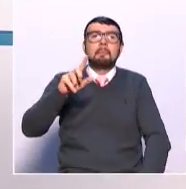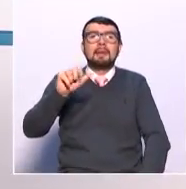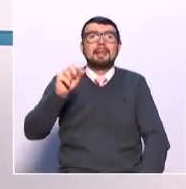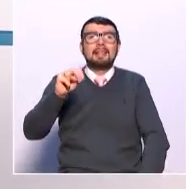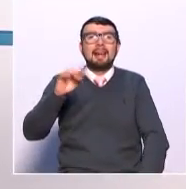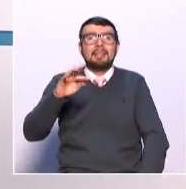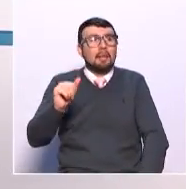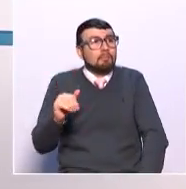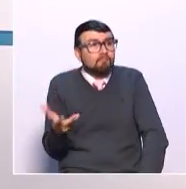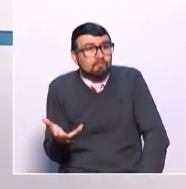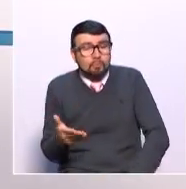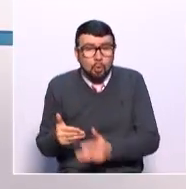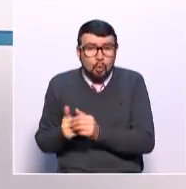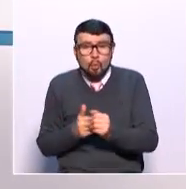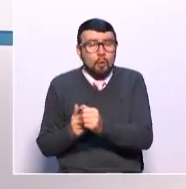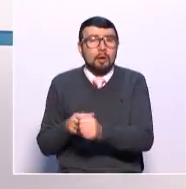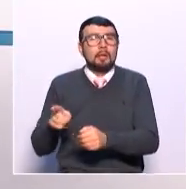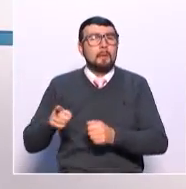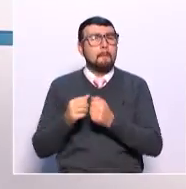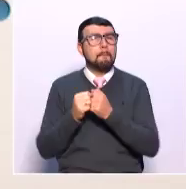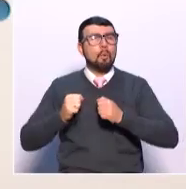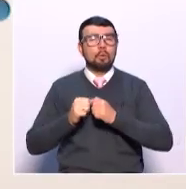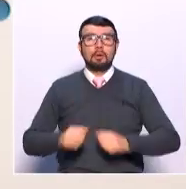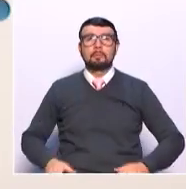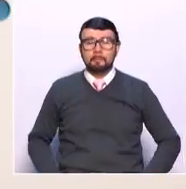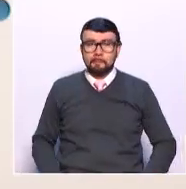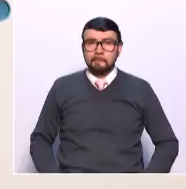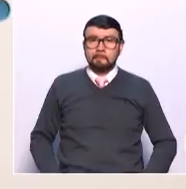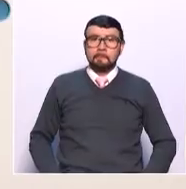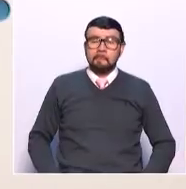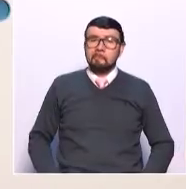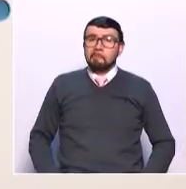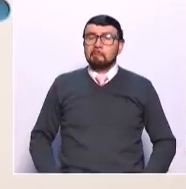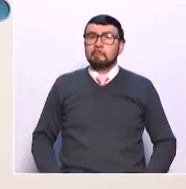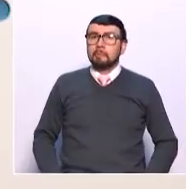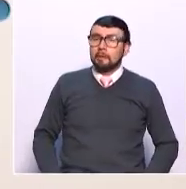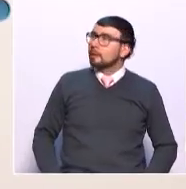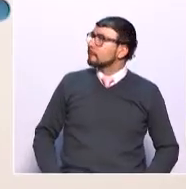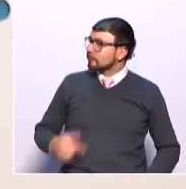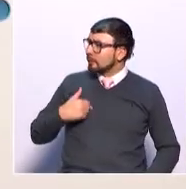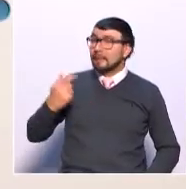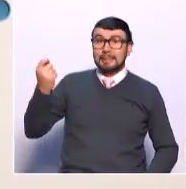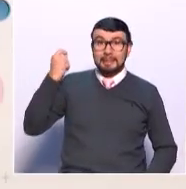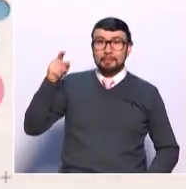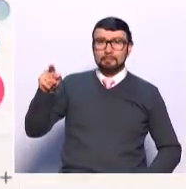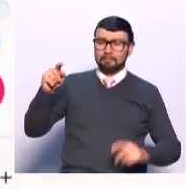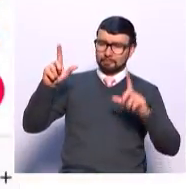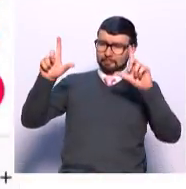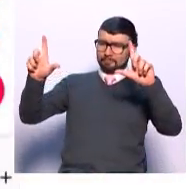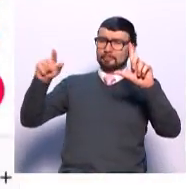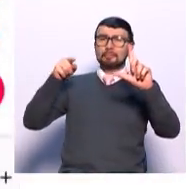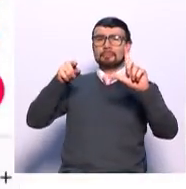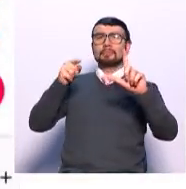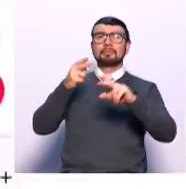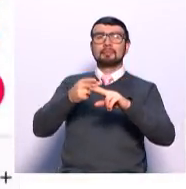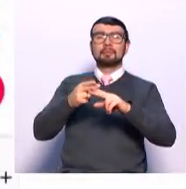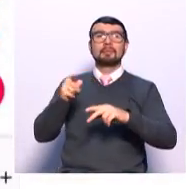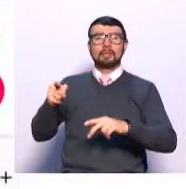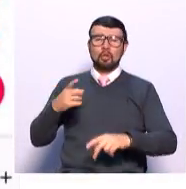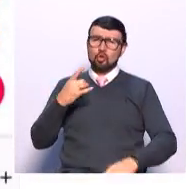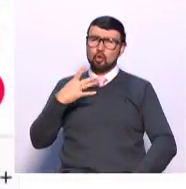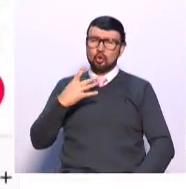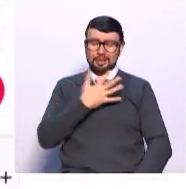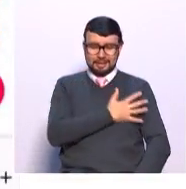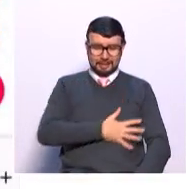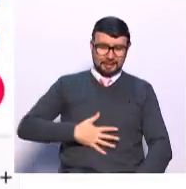orientar desde bogotá rocío bueno casualmente en estos días montaba esta imagen y se llama dolor de pecho para